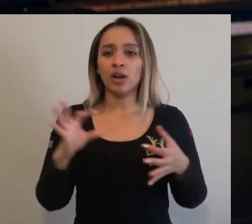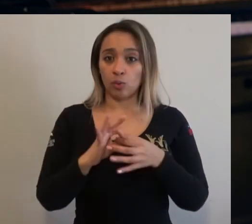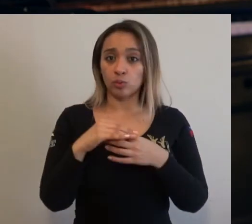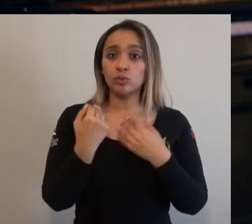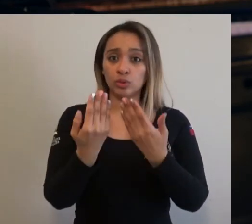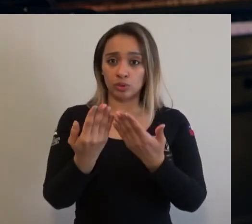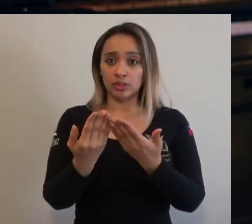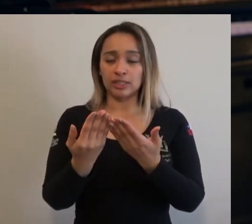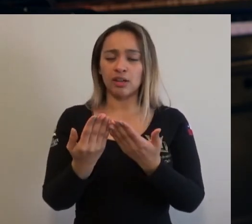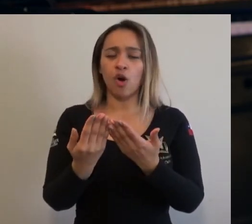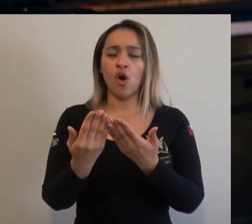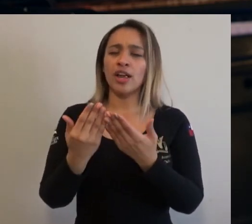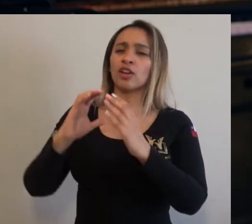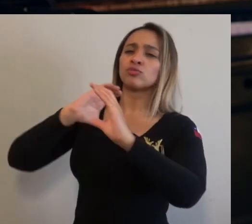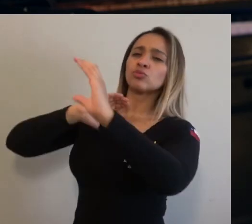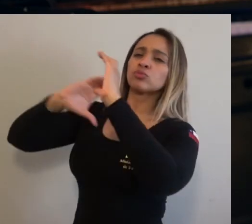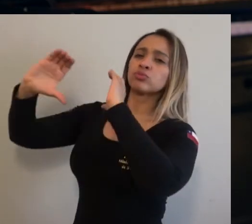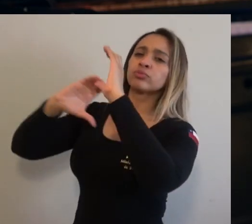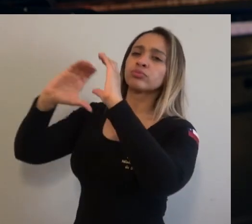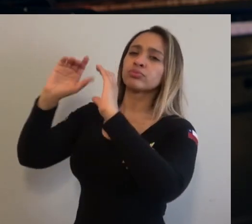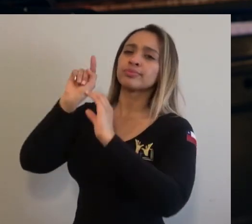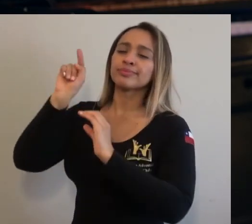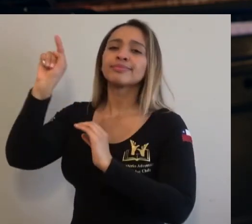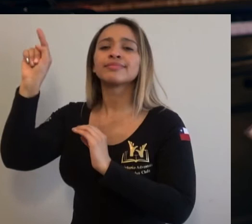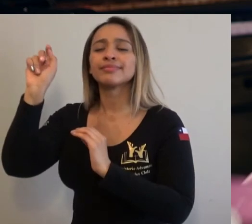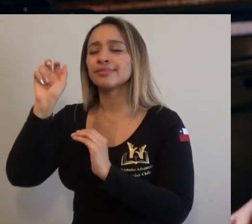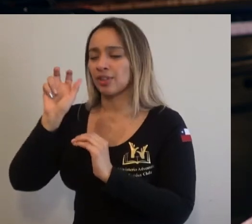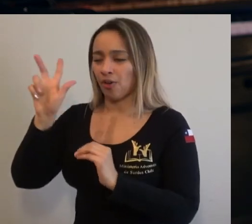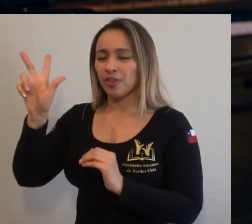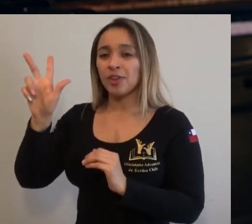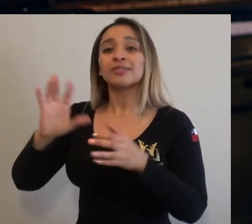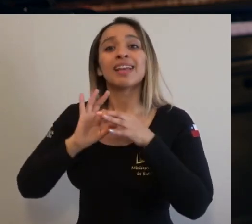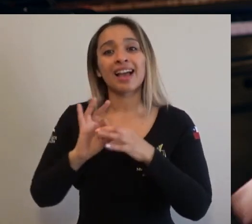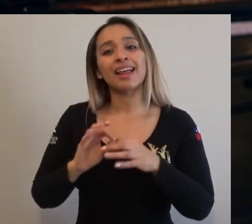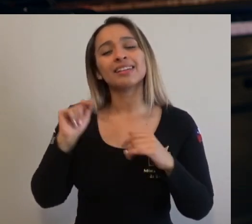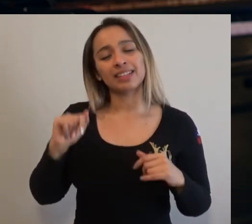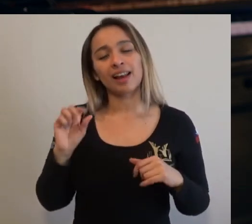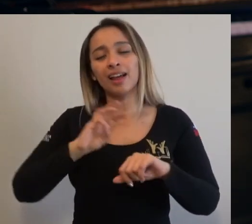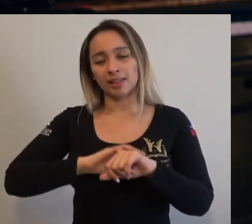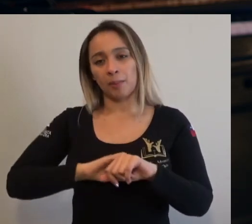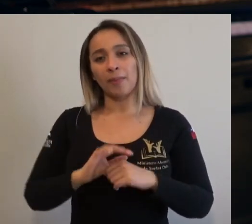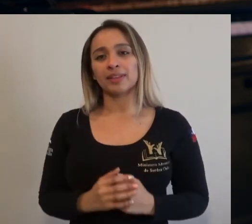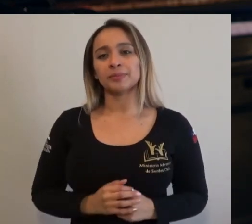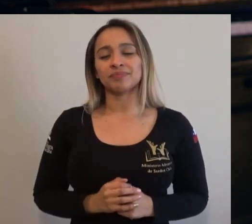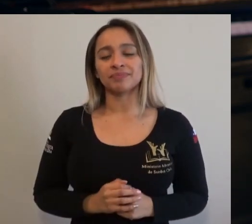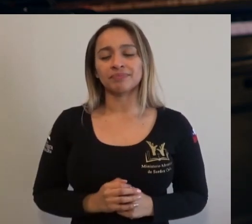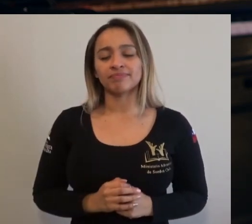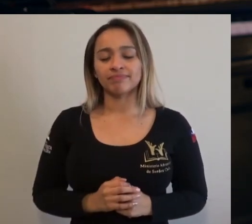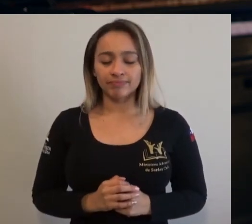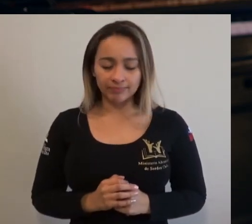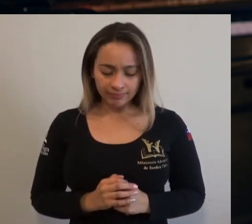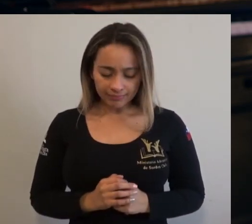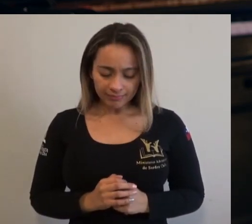con ustedes para poder comunicarnos con el Señor y agradecerle por este estudio que hemos tenido el día de hoy.